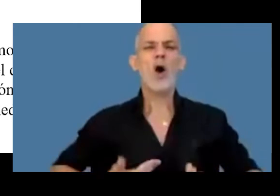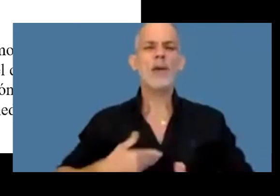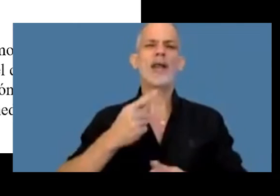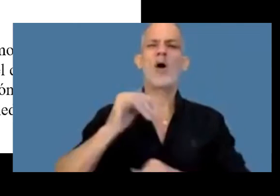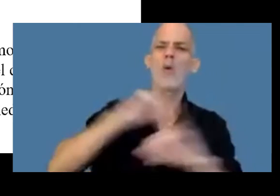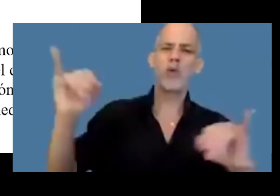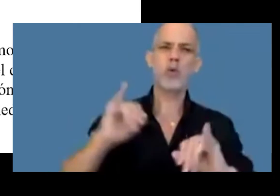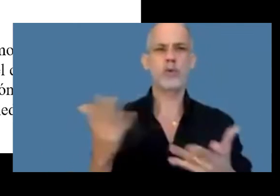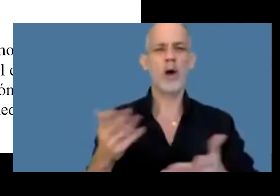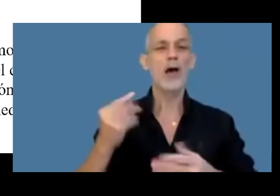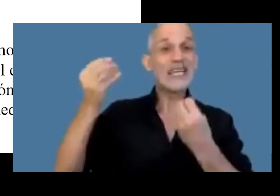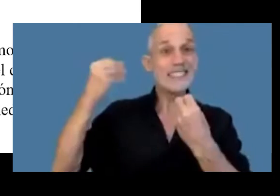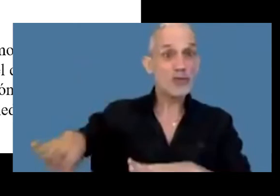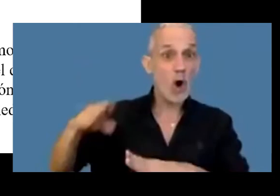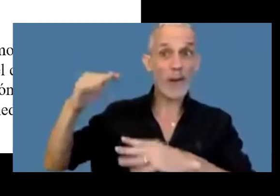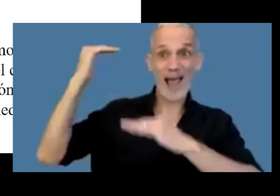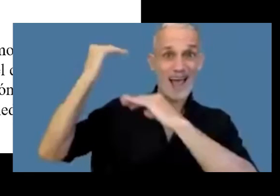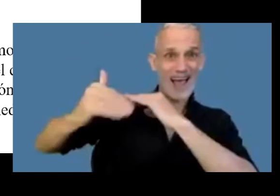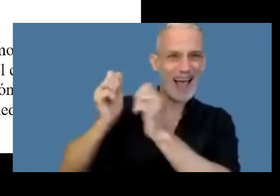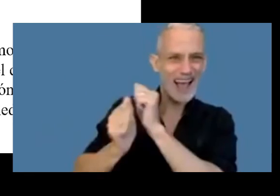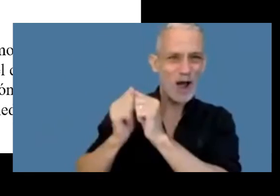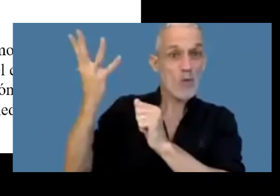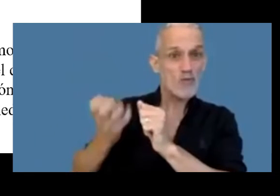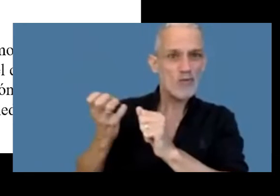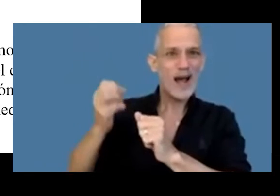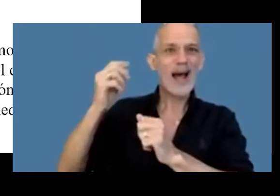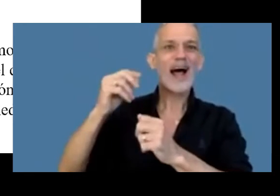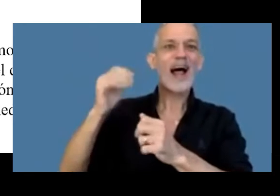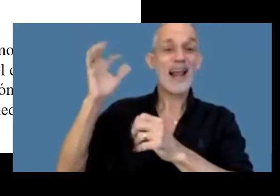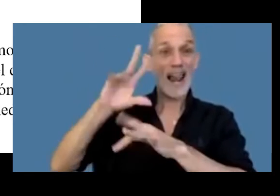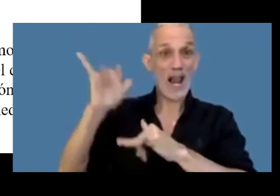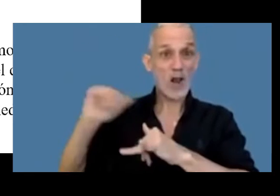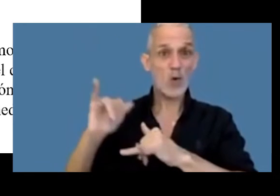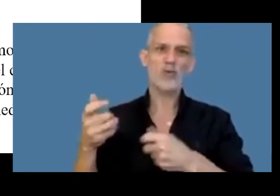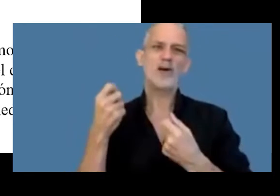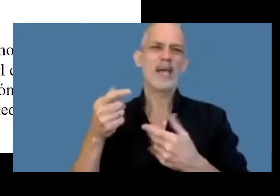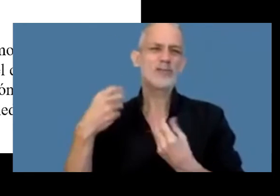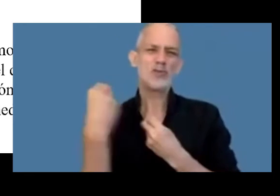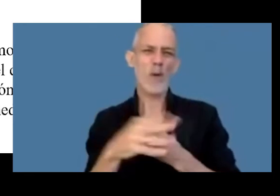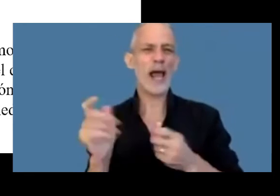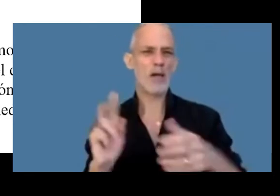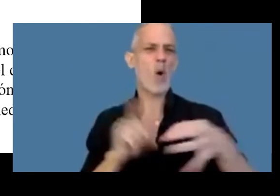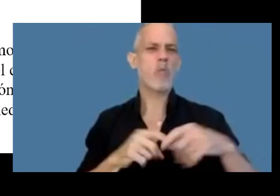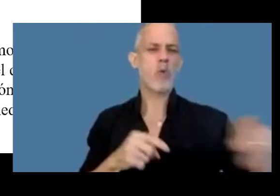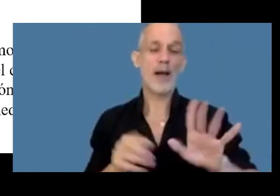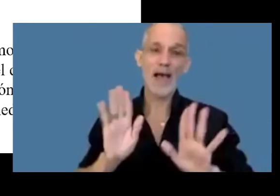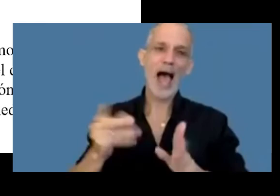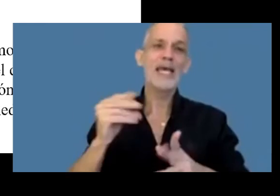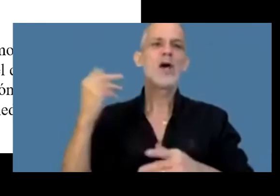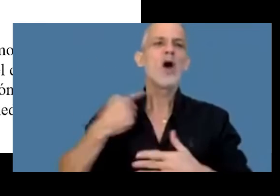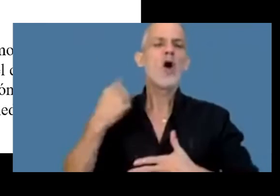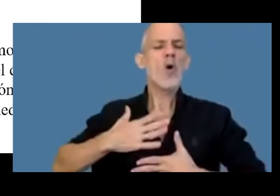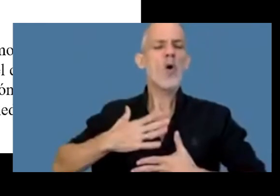el excedente a los pequeños consumidores, reducir el proceso administrativo, que haya un autoconsumo